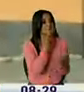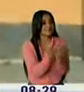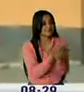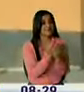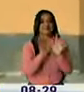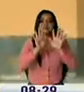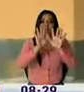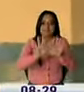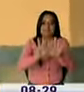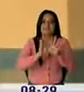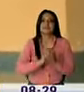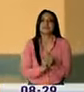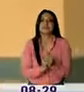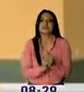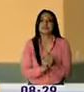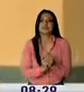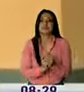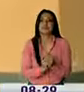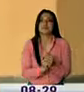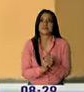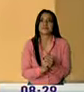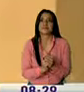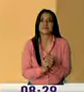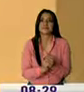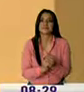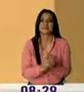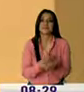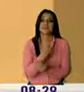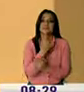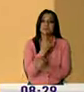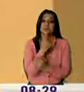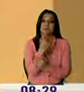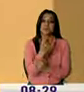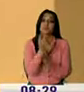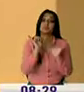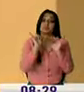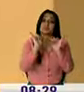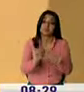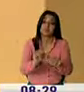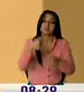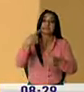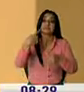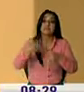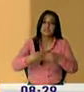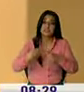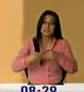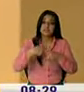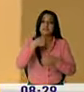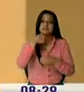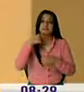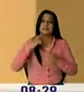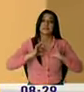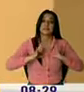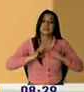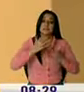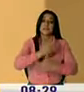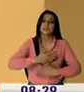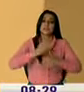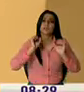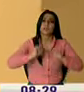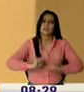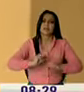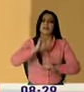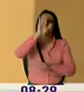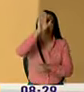amigos televidentes. Entonces, como decía, si es que ustedes se han quedado aquí en la capital para disfrutar de este feriado, qué mejor